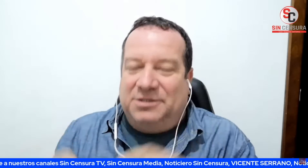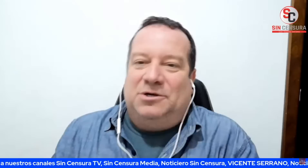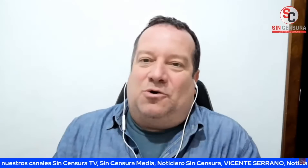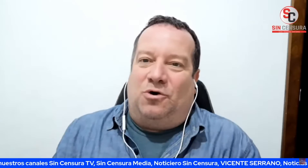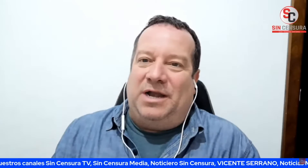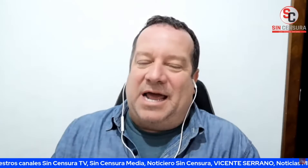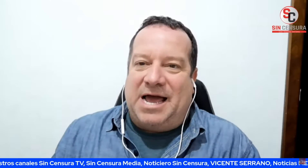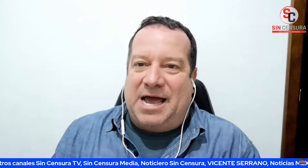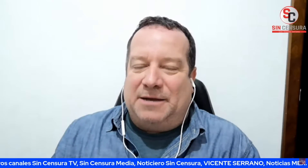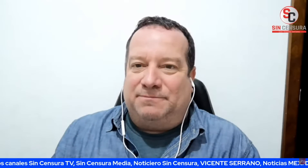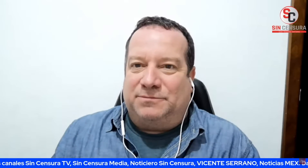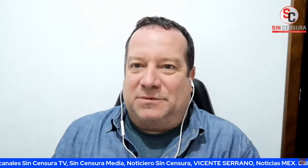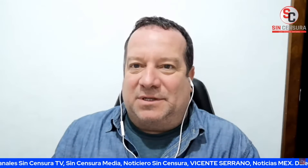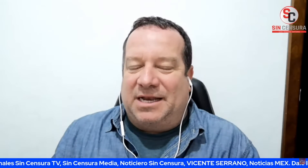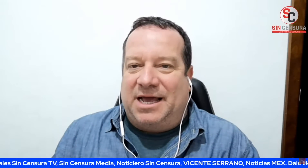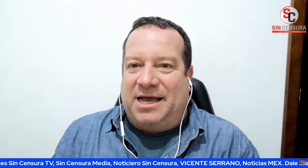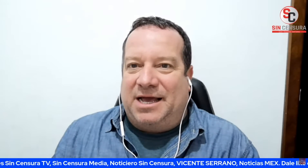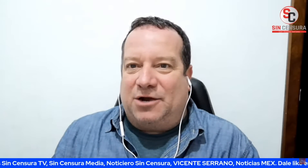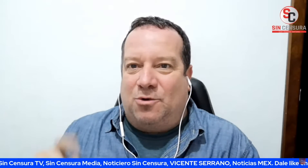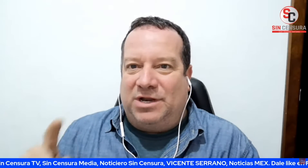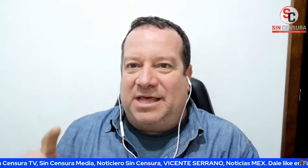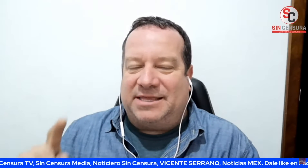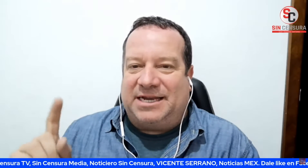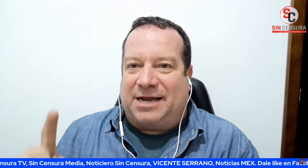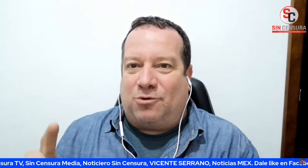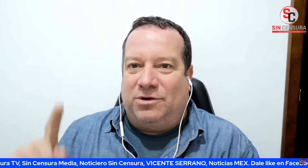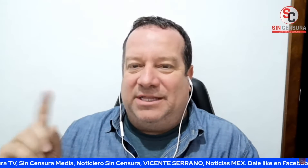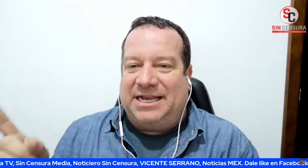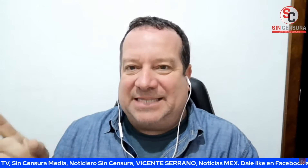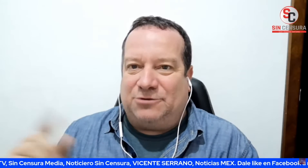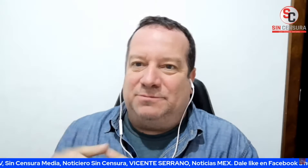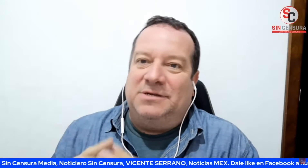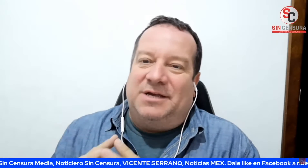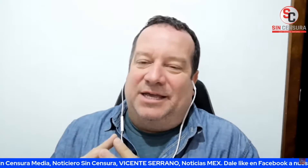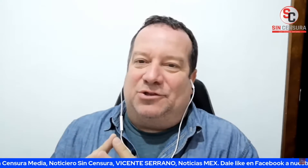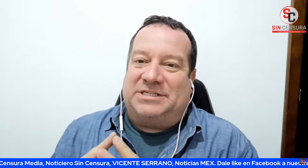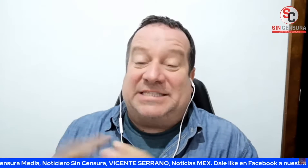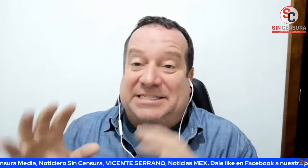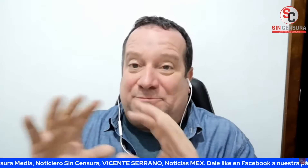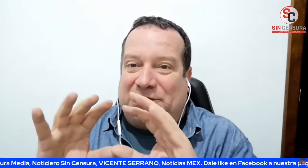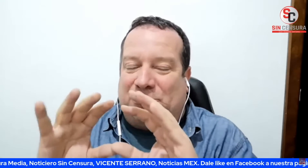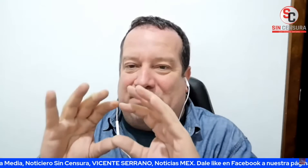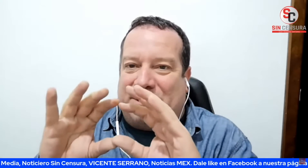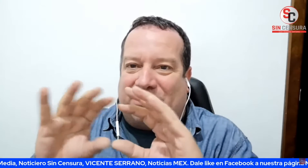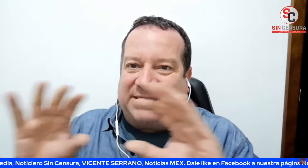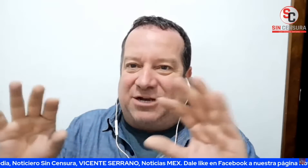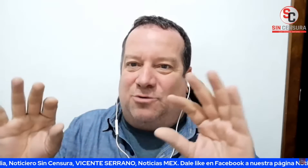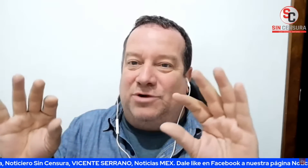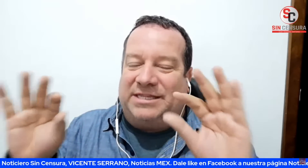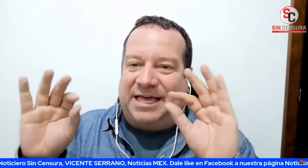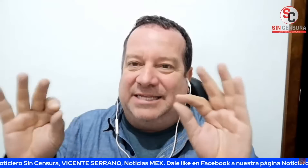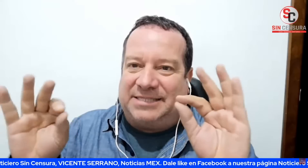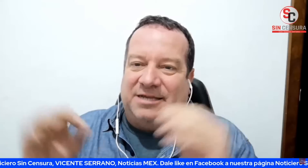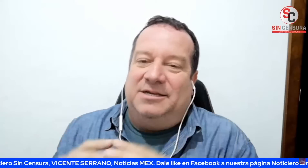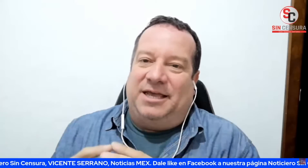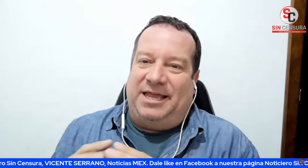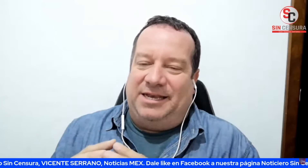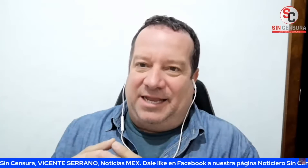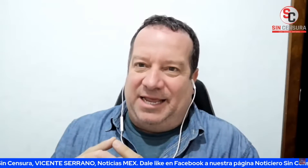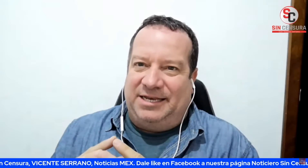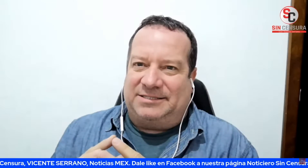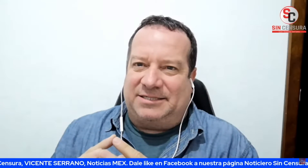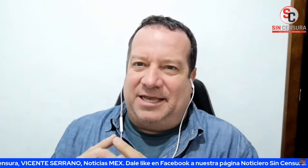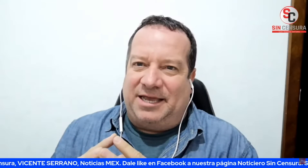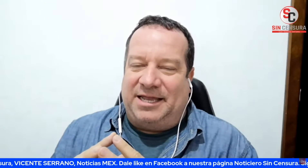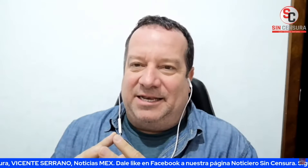nace con la comunidad del carbón y del acero. Entonces es lo primero que se comunitariza